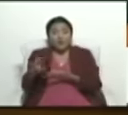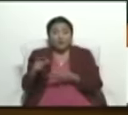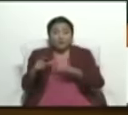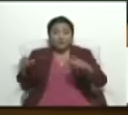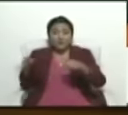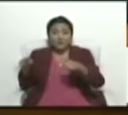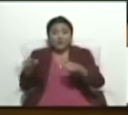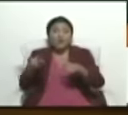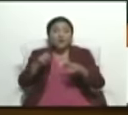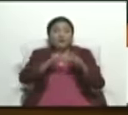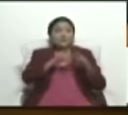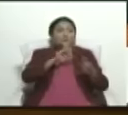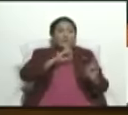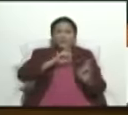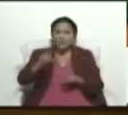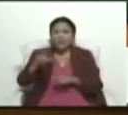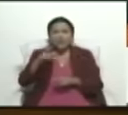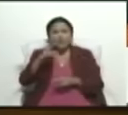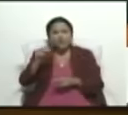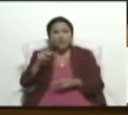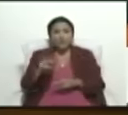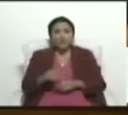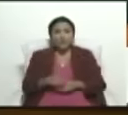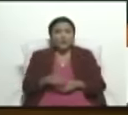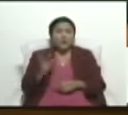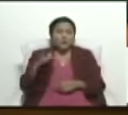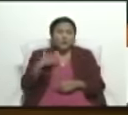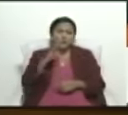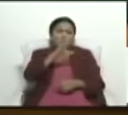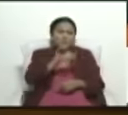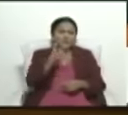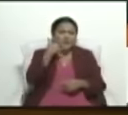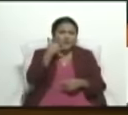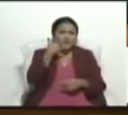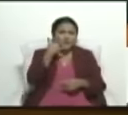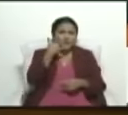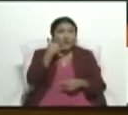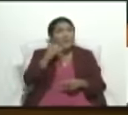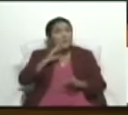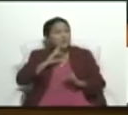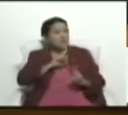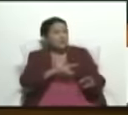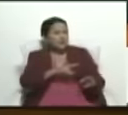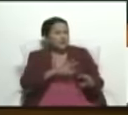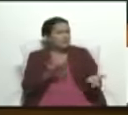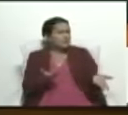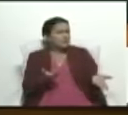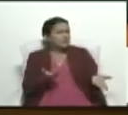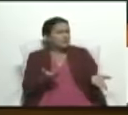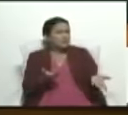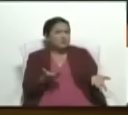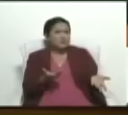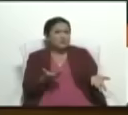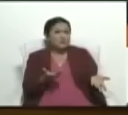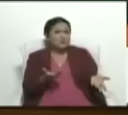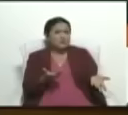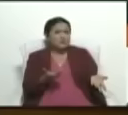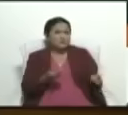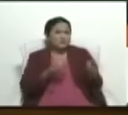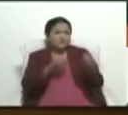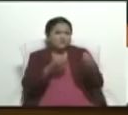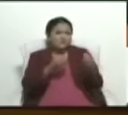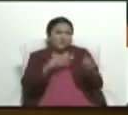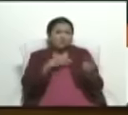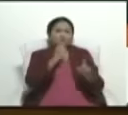marido le dice que lo que puede reponerle el teléfono, ella dice entonces que eso era motivo